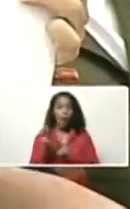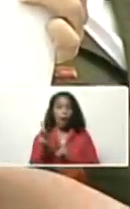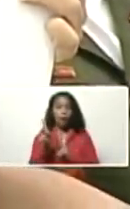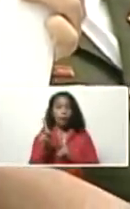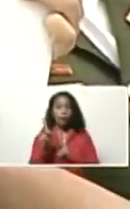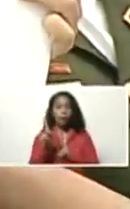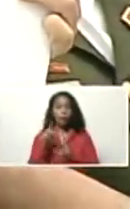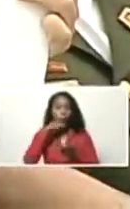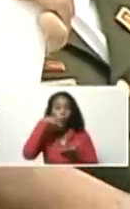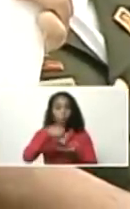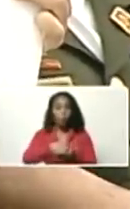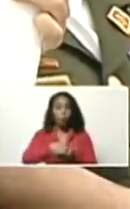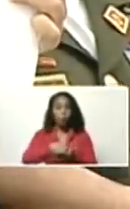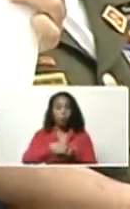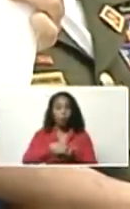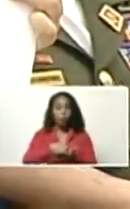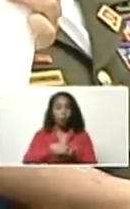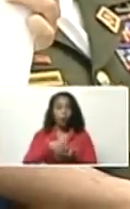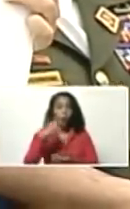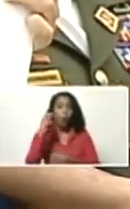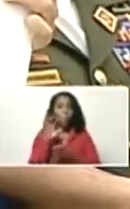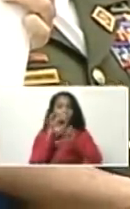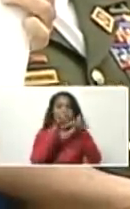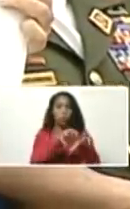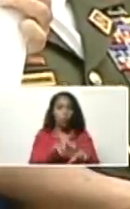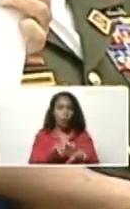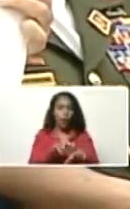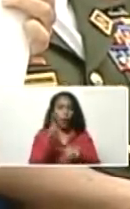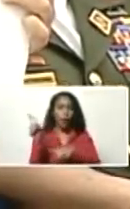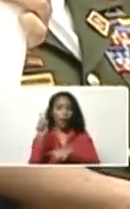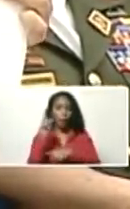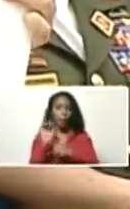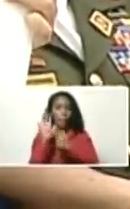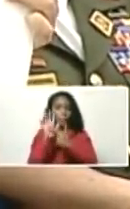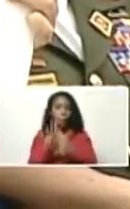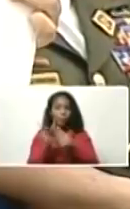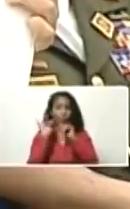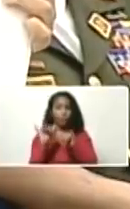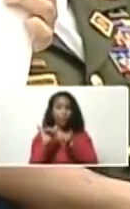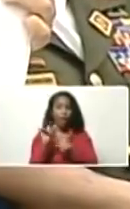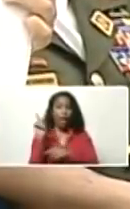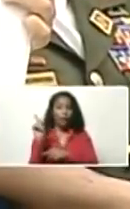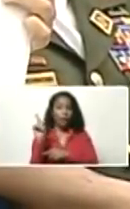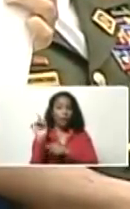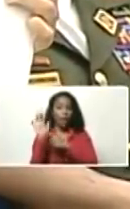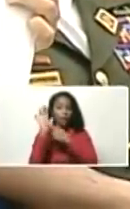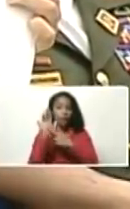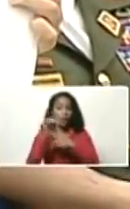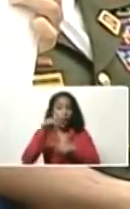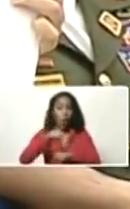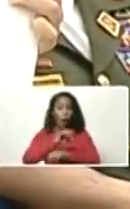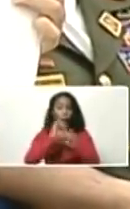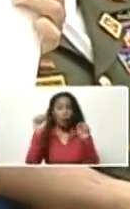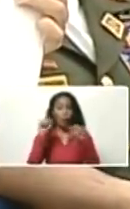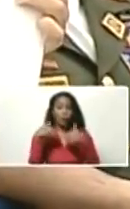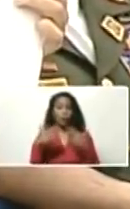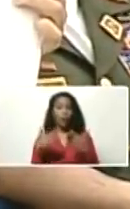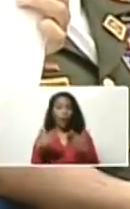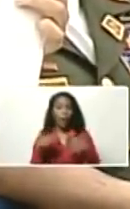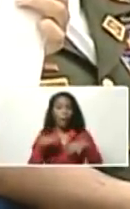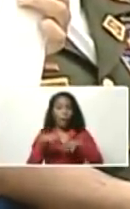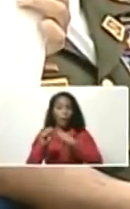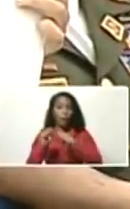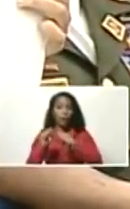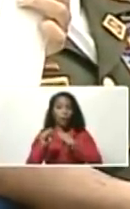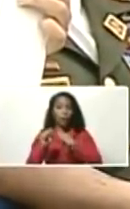llamado Puma, que también plantea lo mismo. Y hacíamos la referencia esta mañana, presidente, que es que el imperialismo